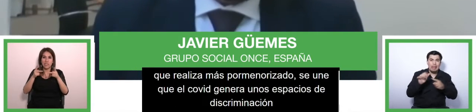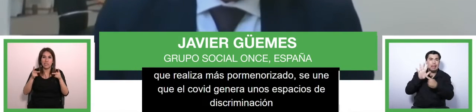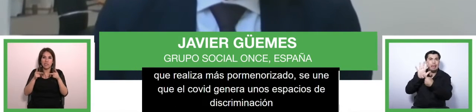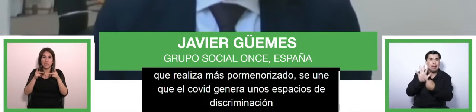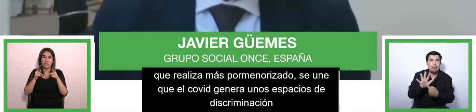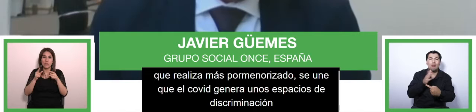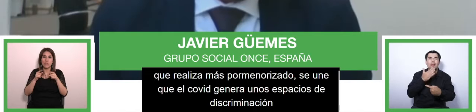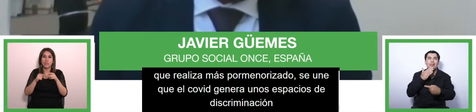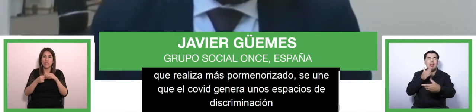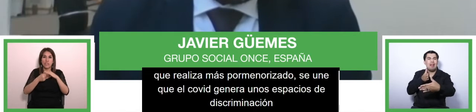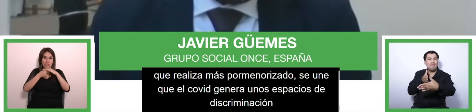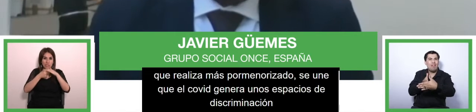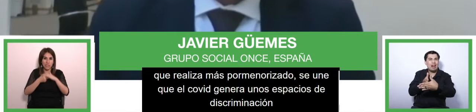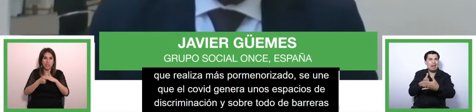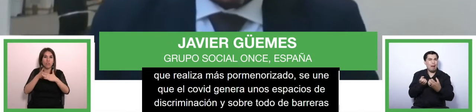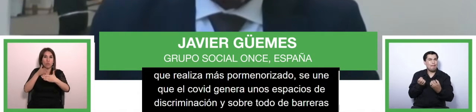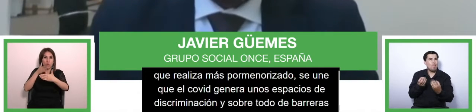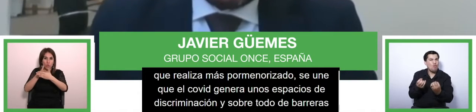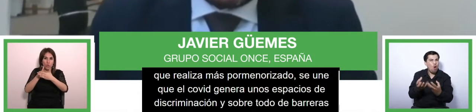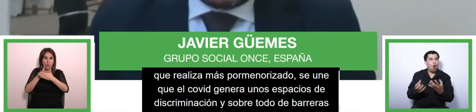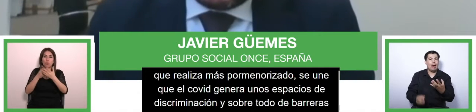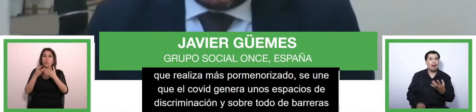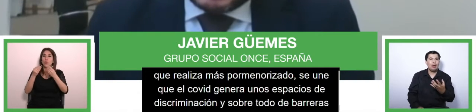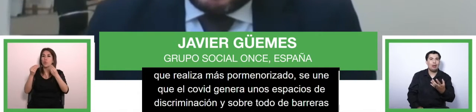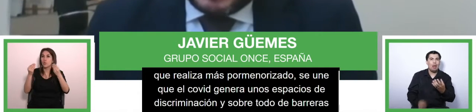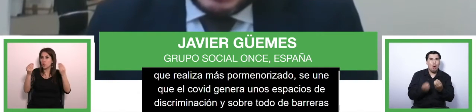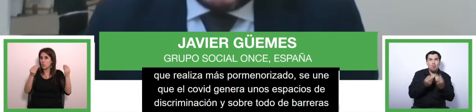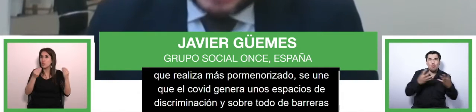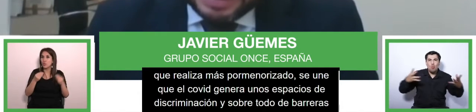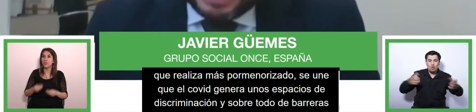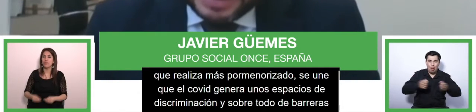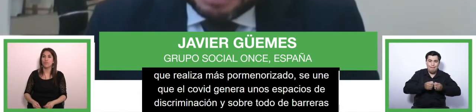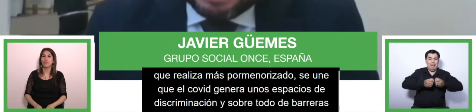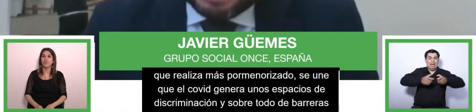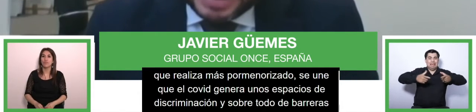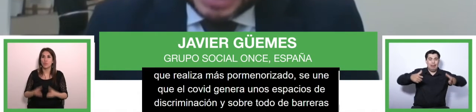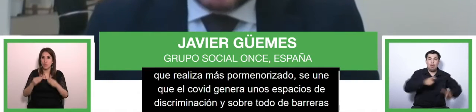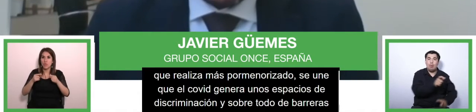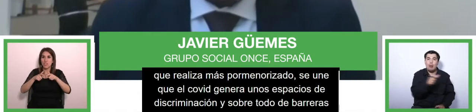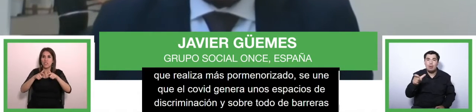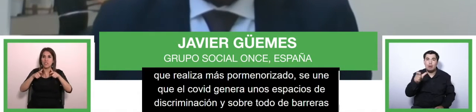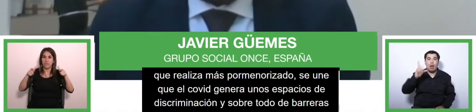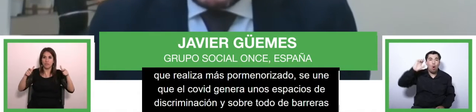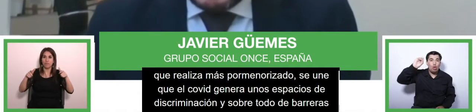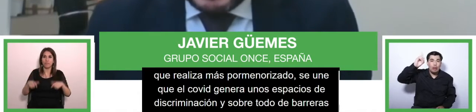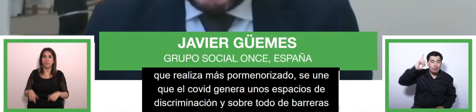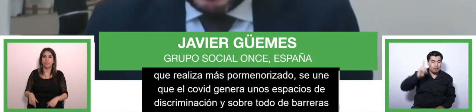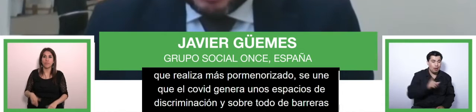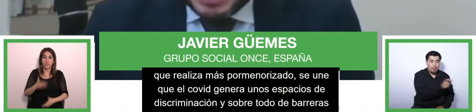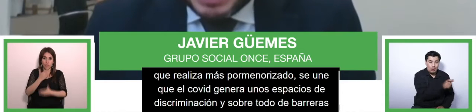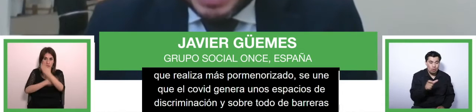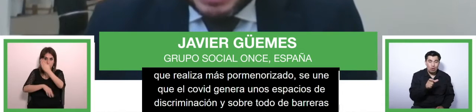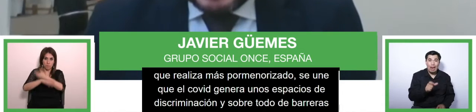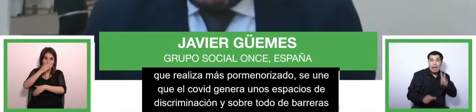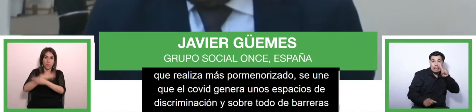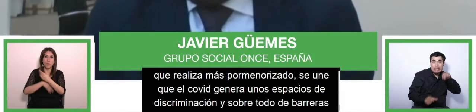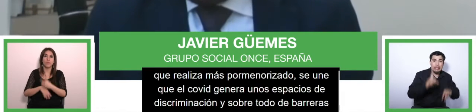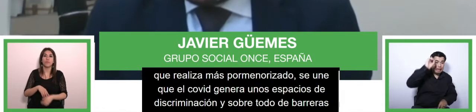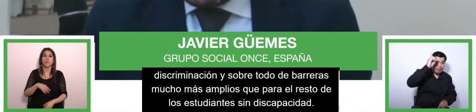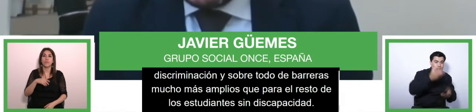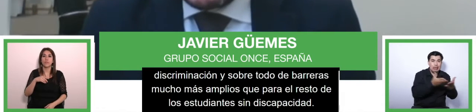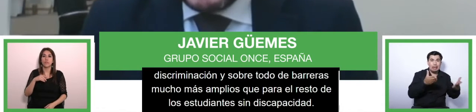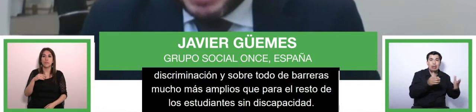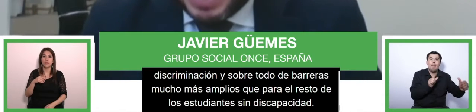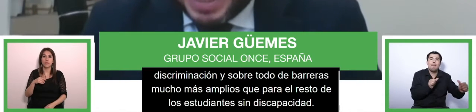barreras mucho más amplios que para el resto de estudiantes sin discapacidad. Así, por ejemplo, a nivel global,